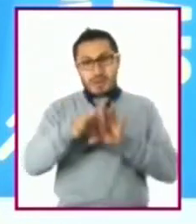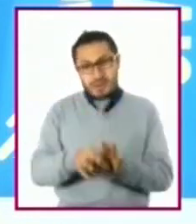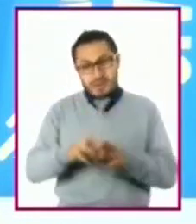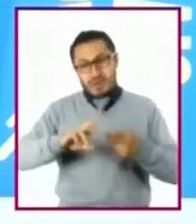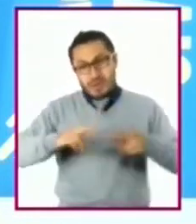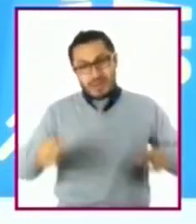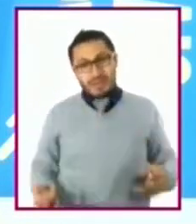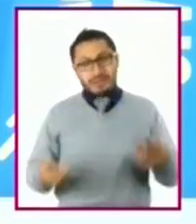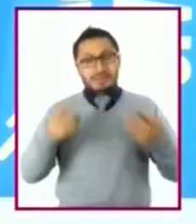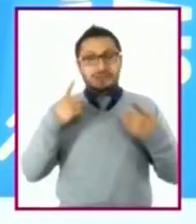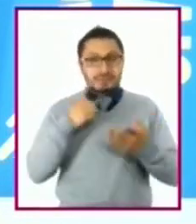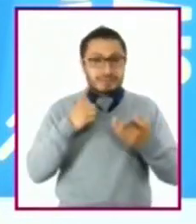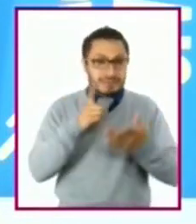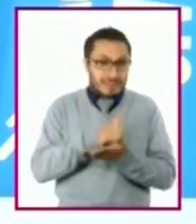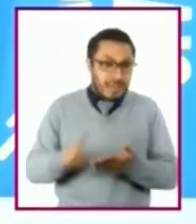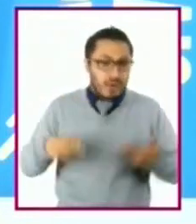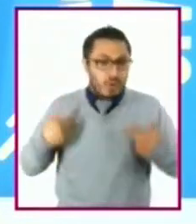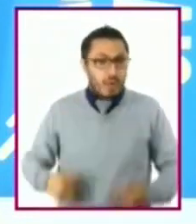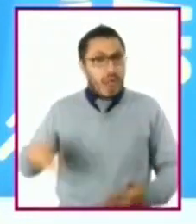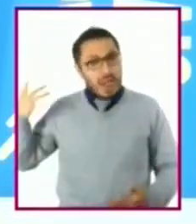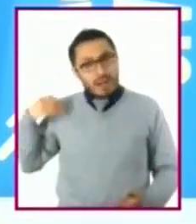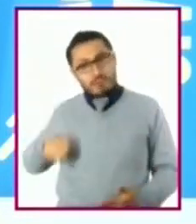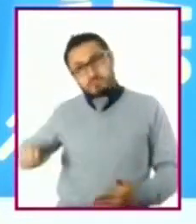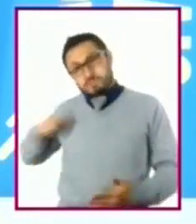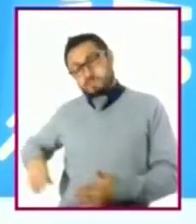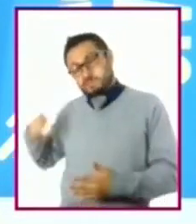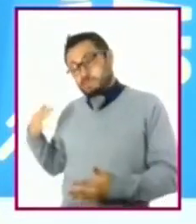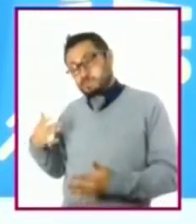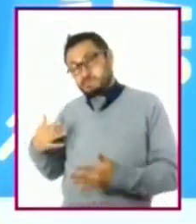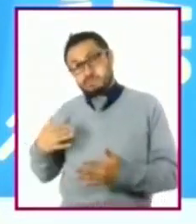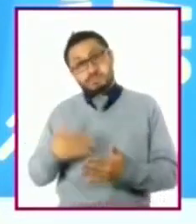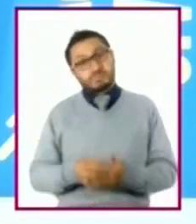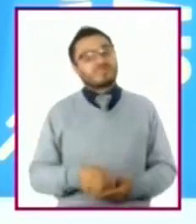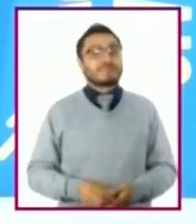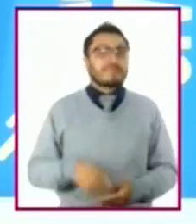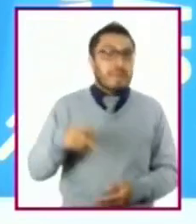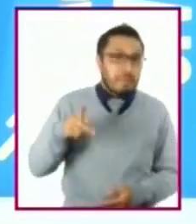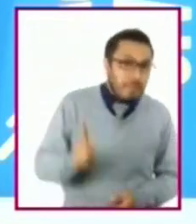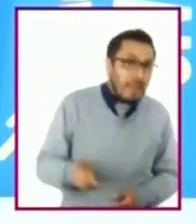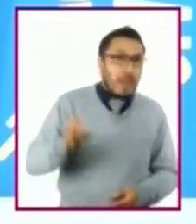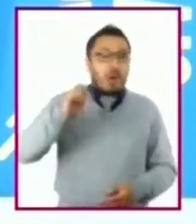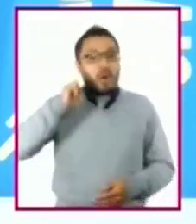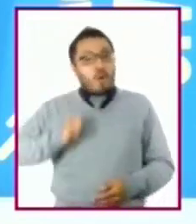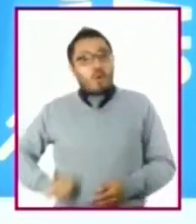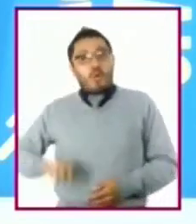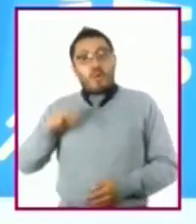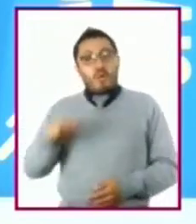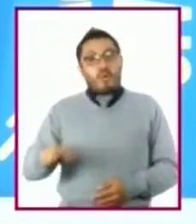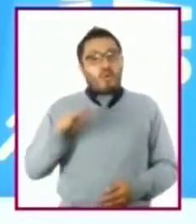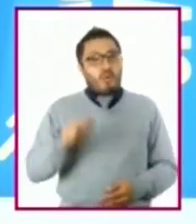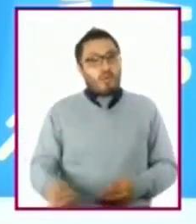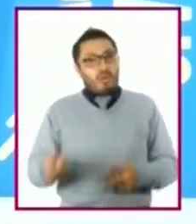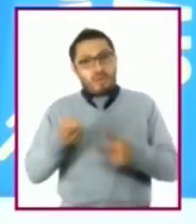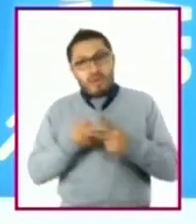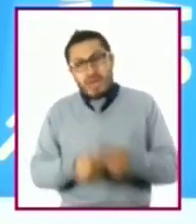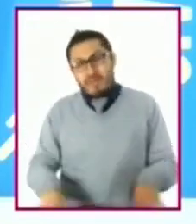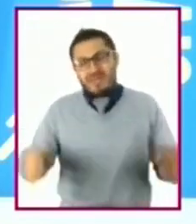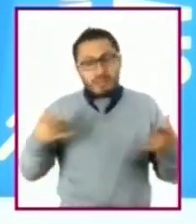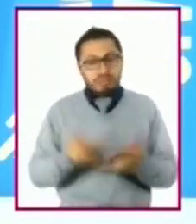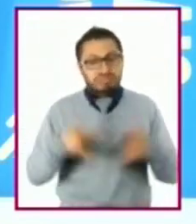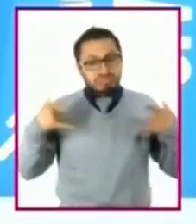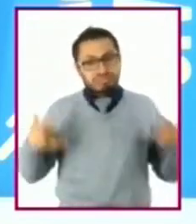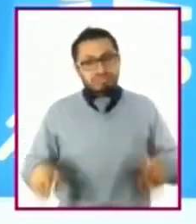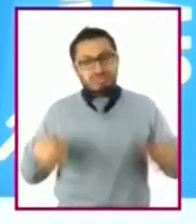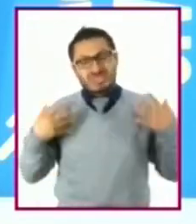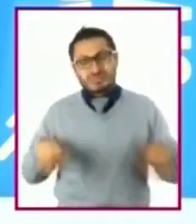siglos atrás, como ya vimos, no fue sino a partir del siglo XVIII cuando se generan los antecedentes más